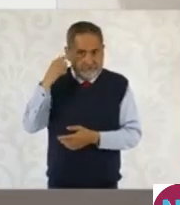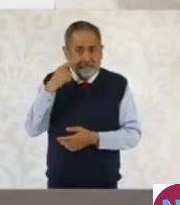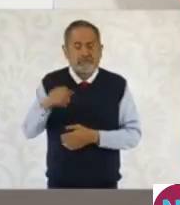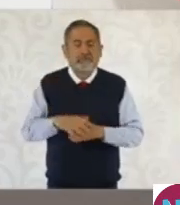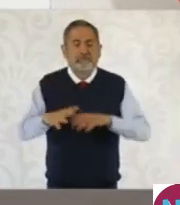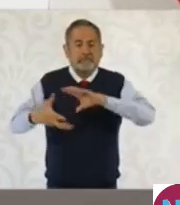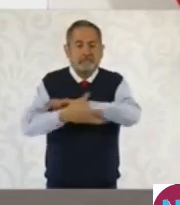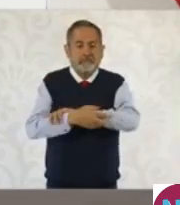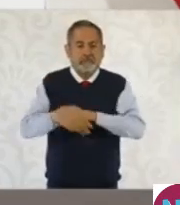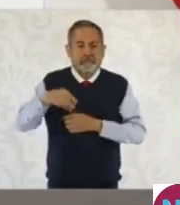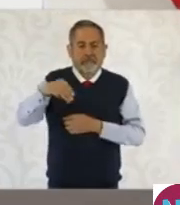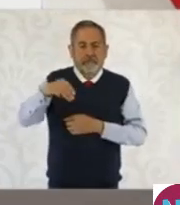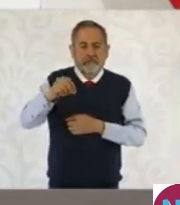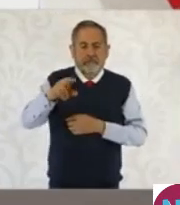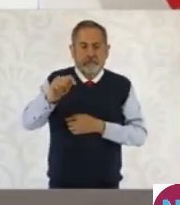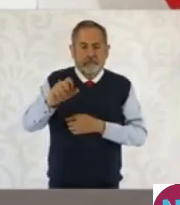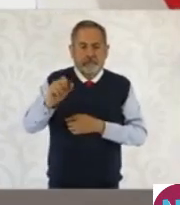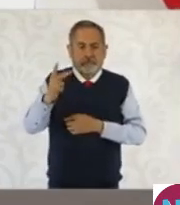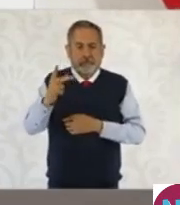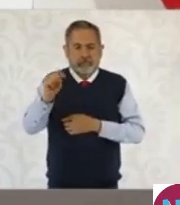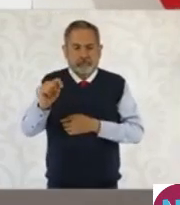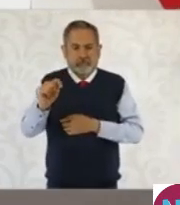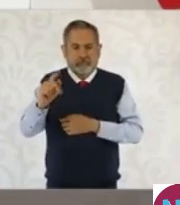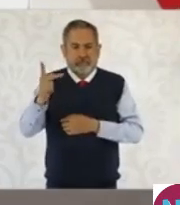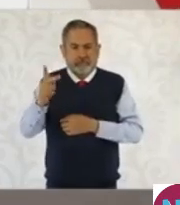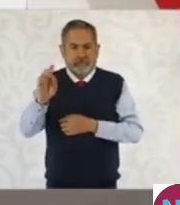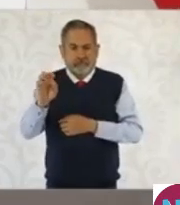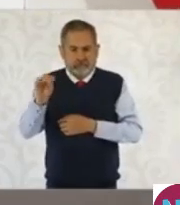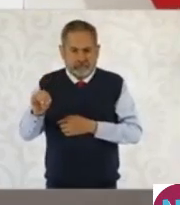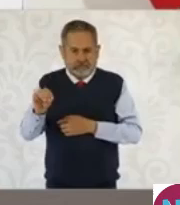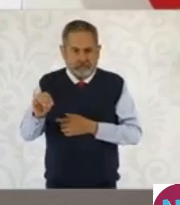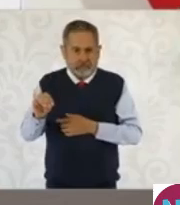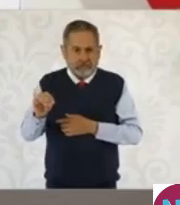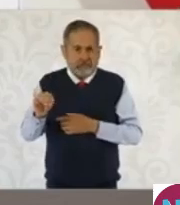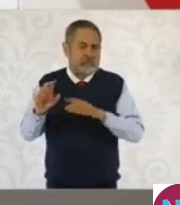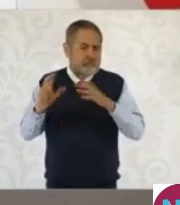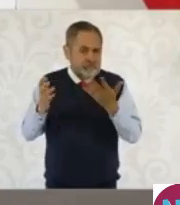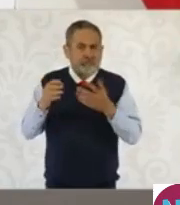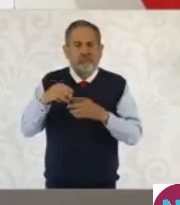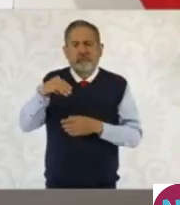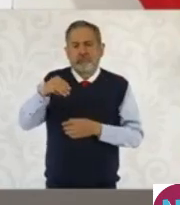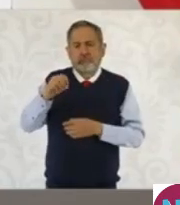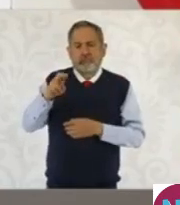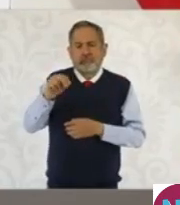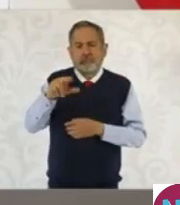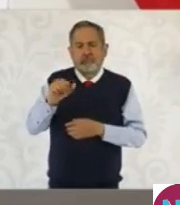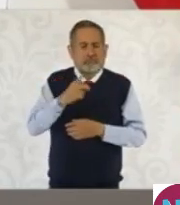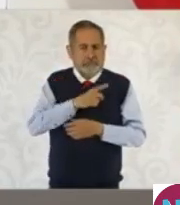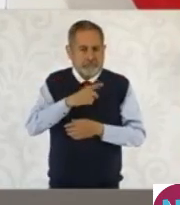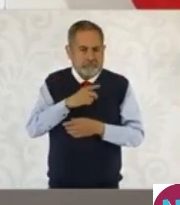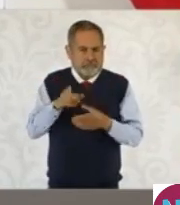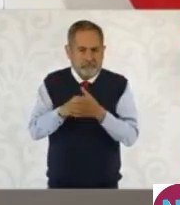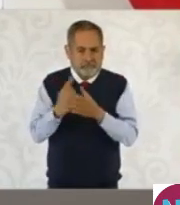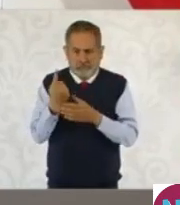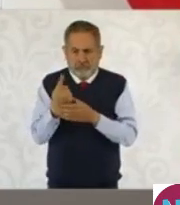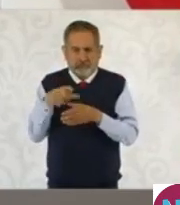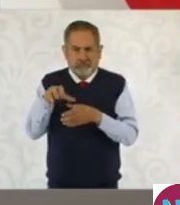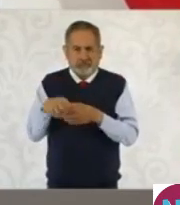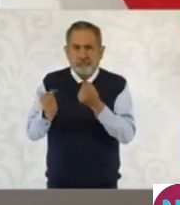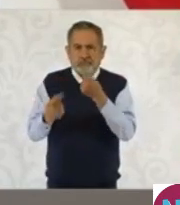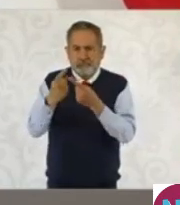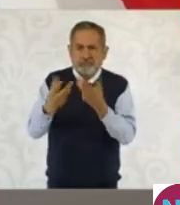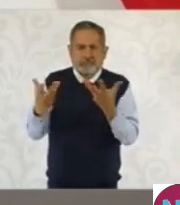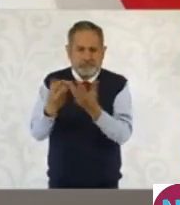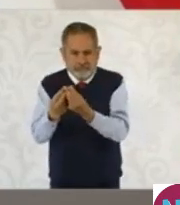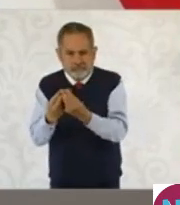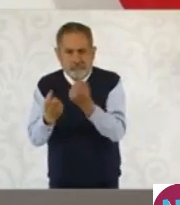La coalición Morena, PT Verde o Morena solo, en algunos casos salieron juntos y